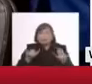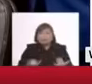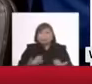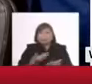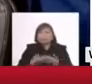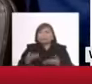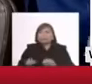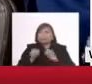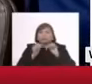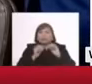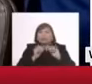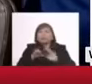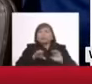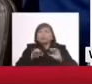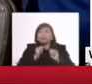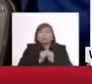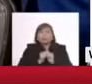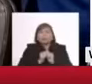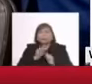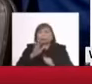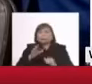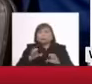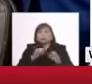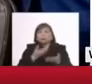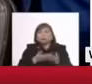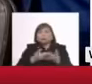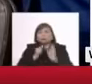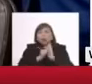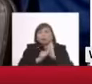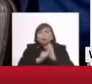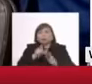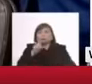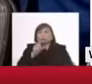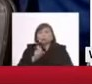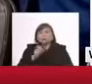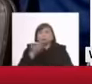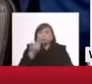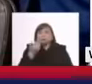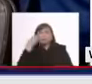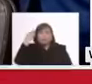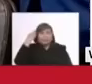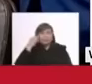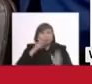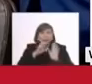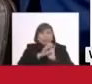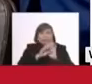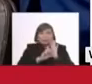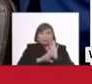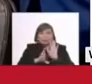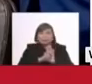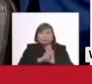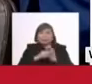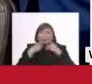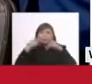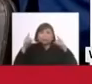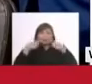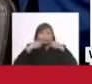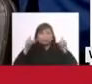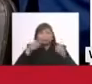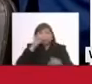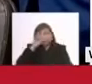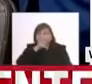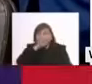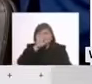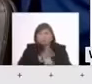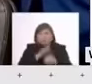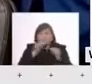de sucesión establecido en el artículo 115 de la Constitución Política del Perú. Comuníquese, publíquese y cúmplase. José Daniel